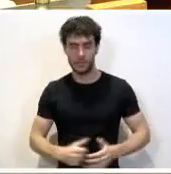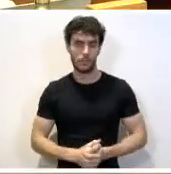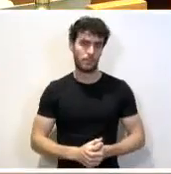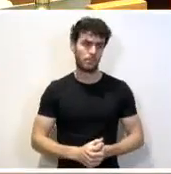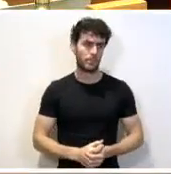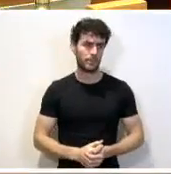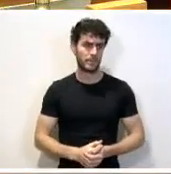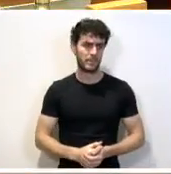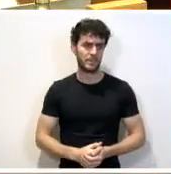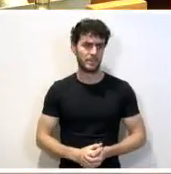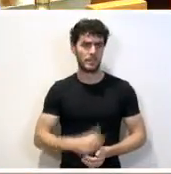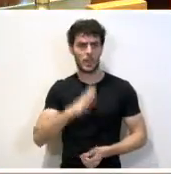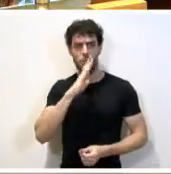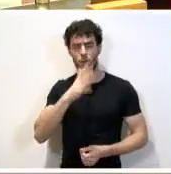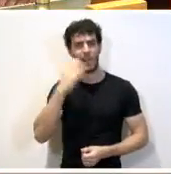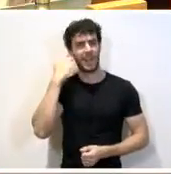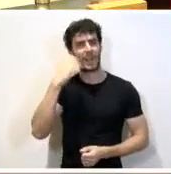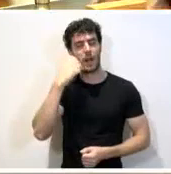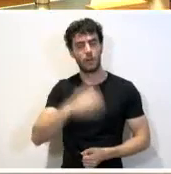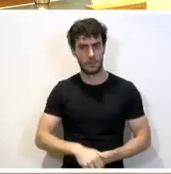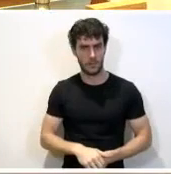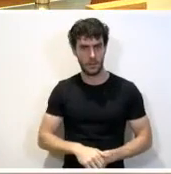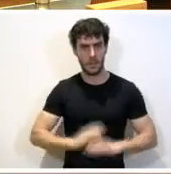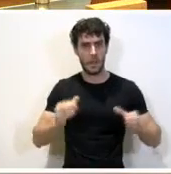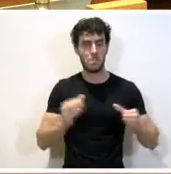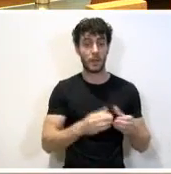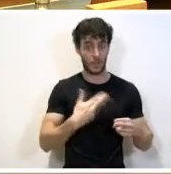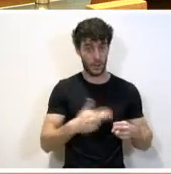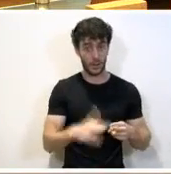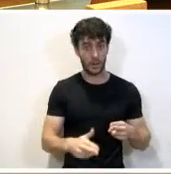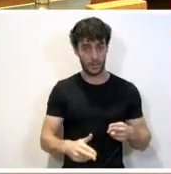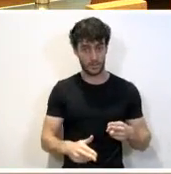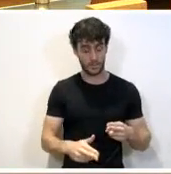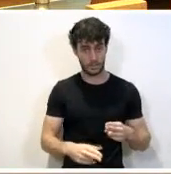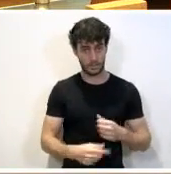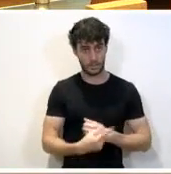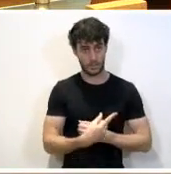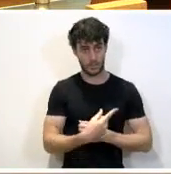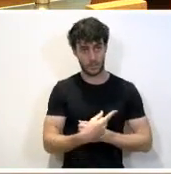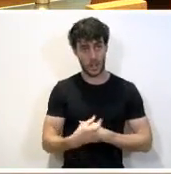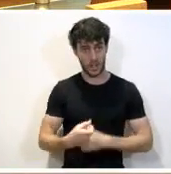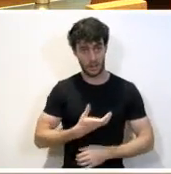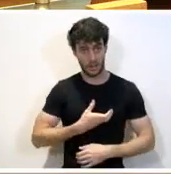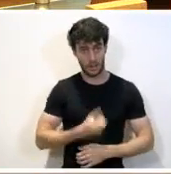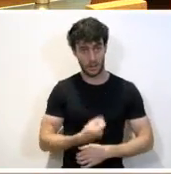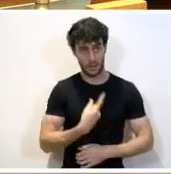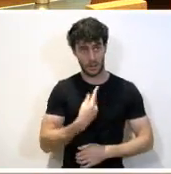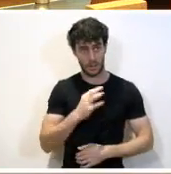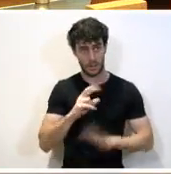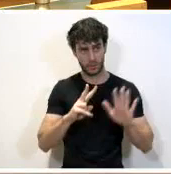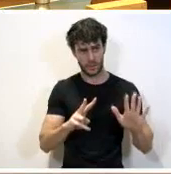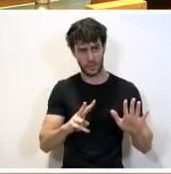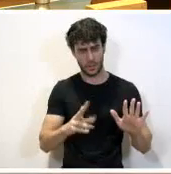Porque resulta paradójico que un partido que tiene en torno a 100 alcaldías, 107 creo que son,